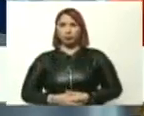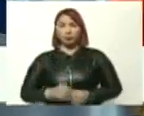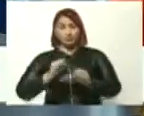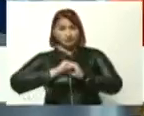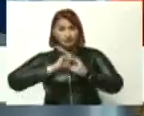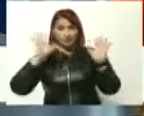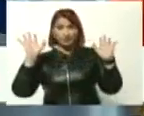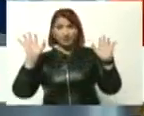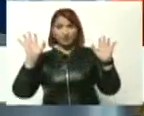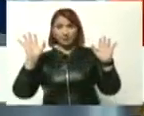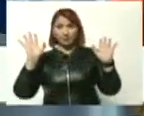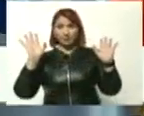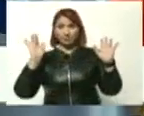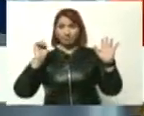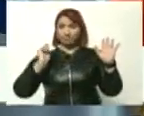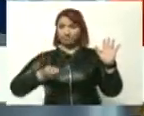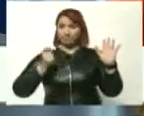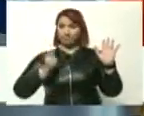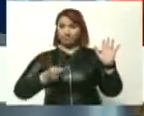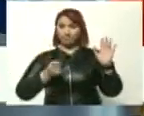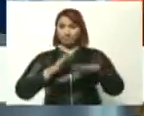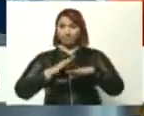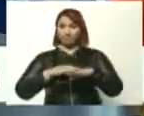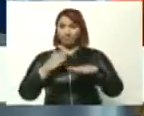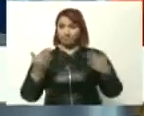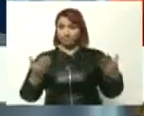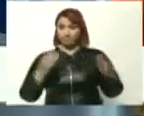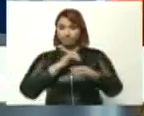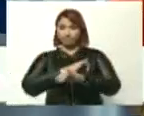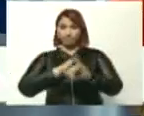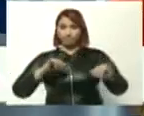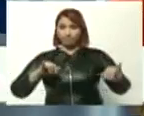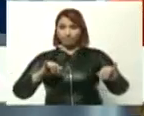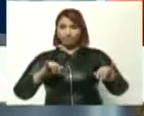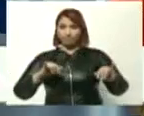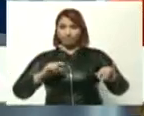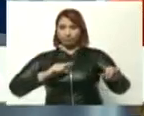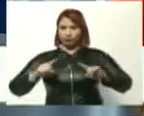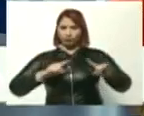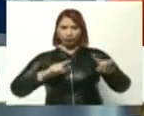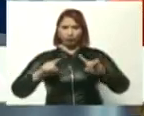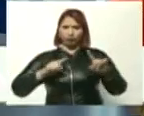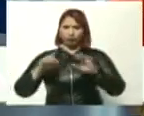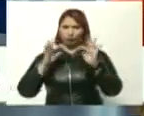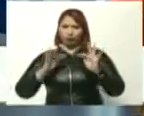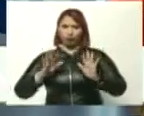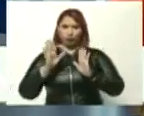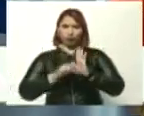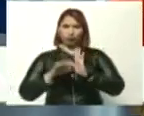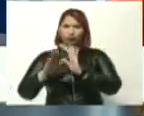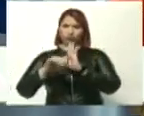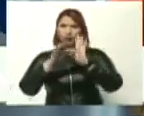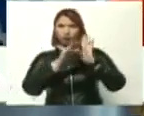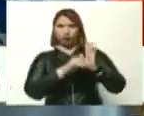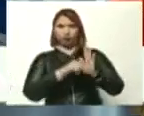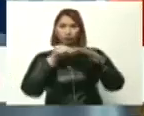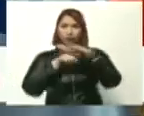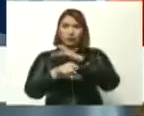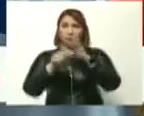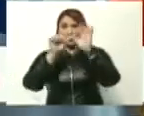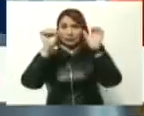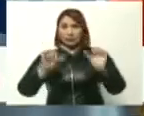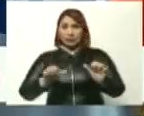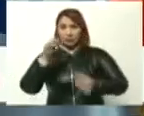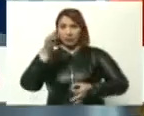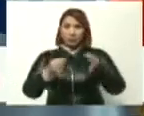claro esta tarea, porque al final, cuando se actúa de manera corrupta de esta forma dentro del sistema de justicia,